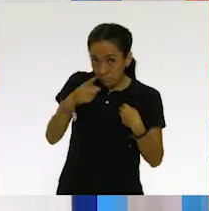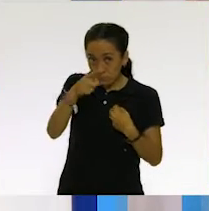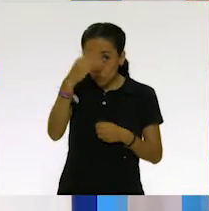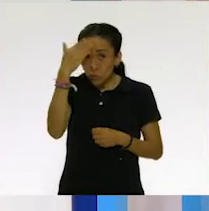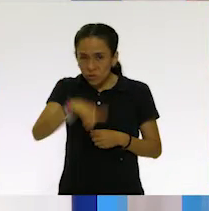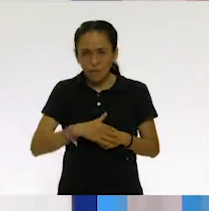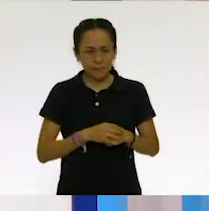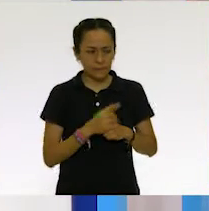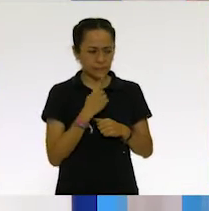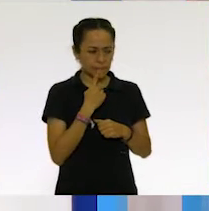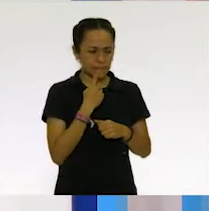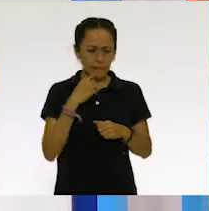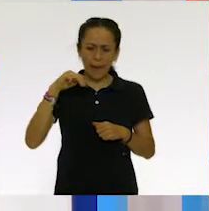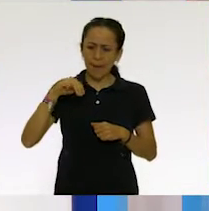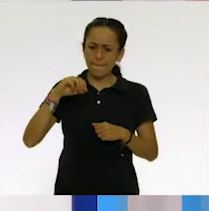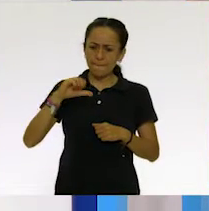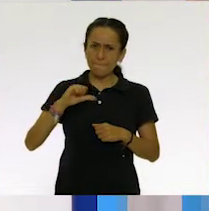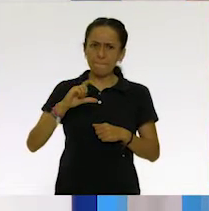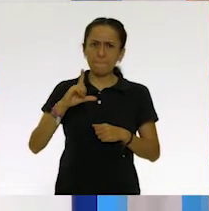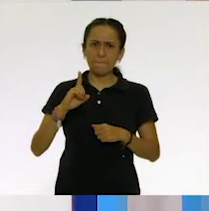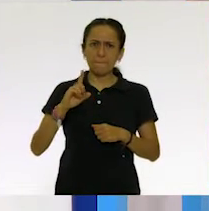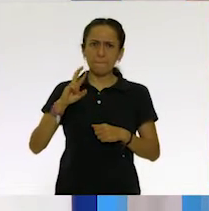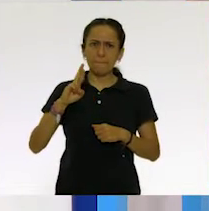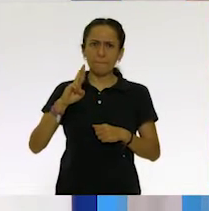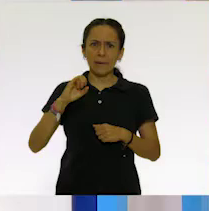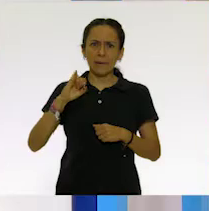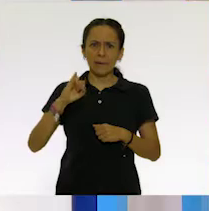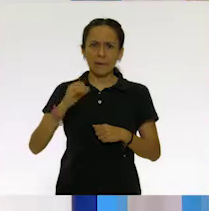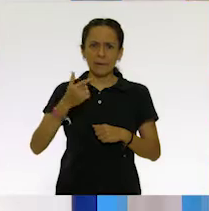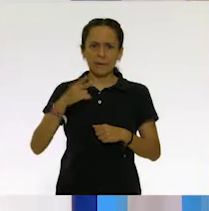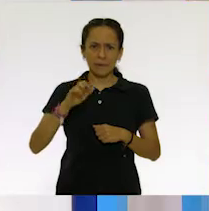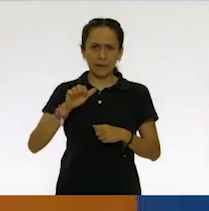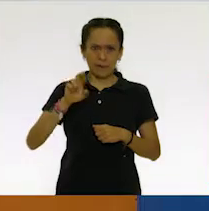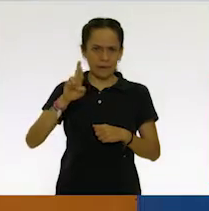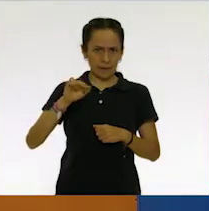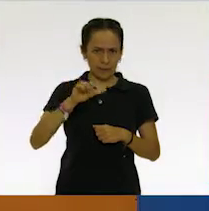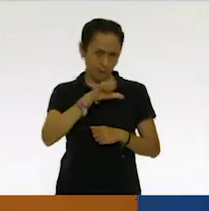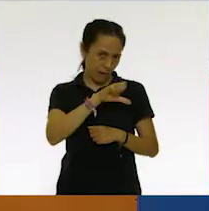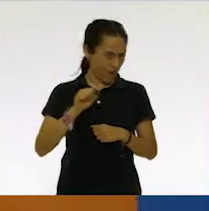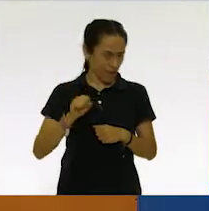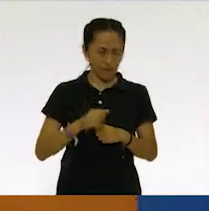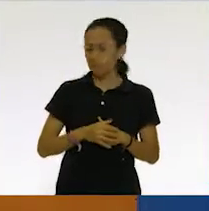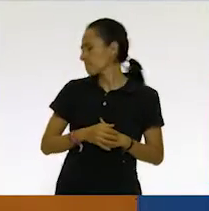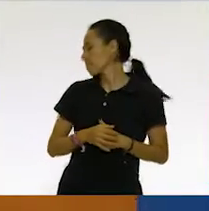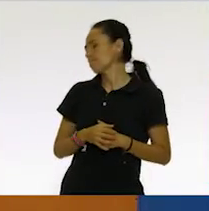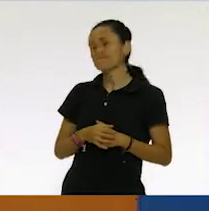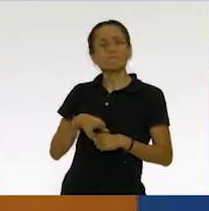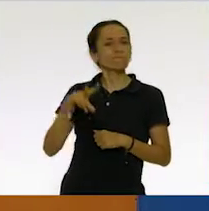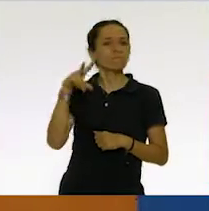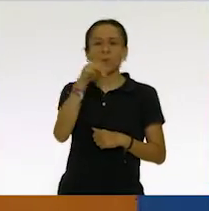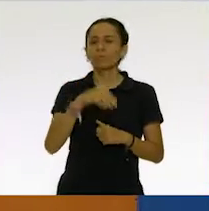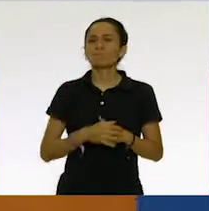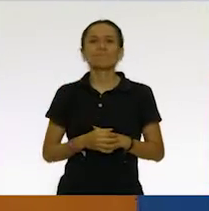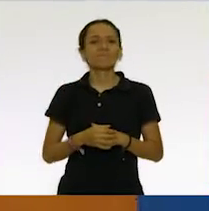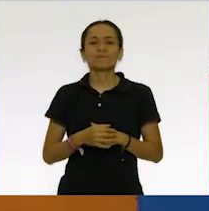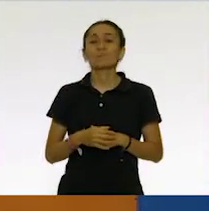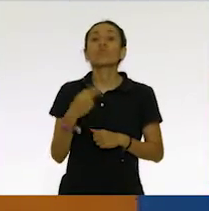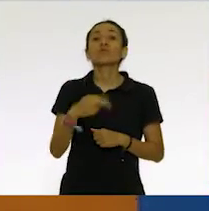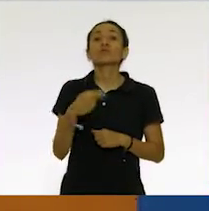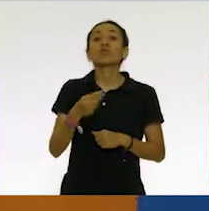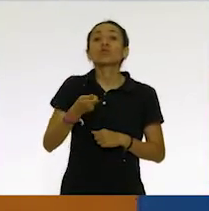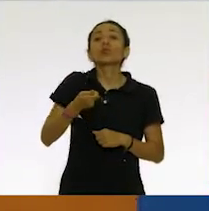Se llaman madrigueras. ¿Madrigueras? No, ¿verdad? Se llaman